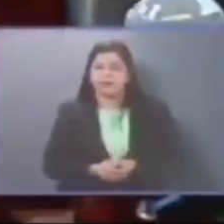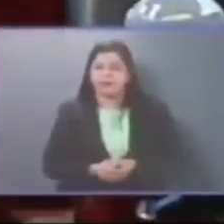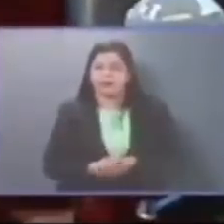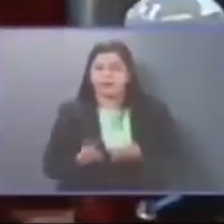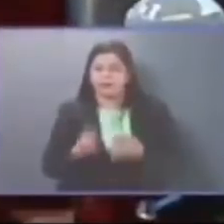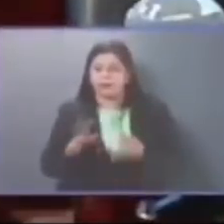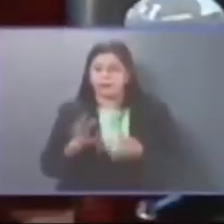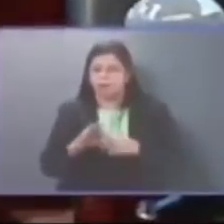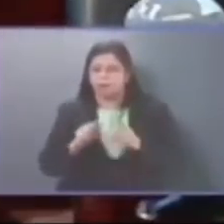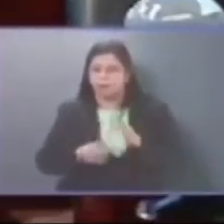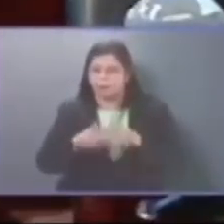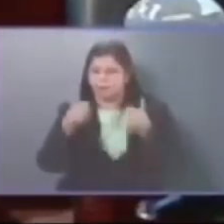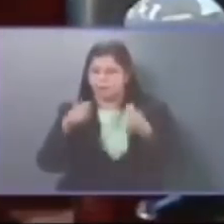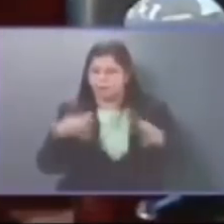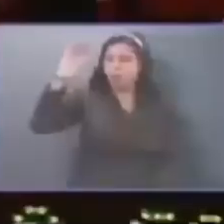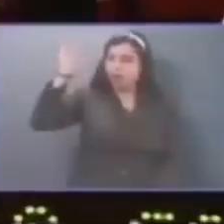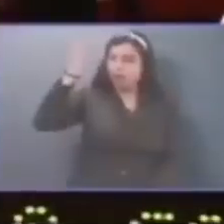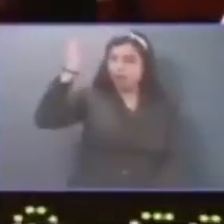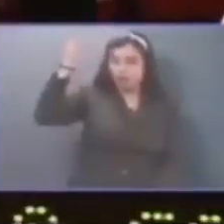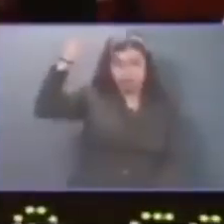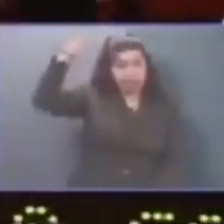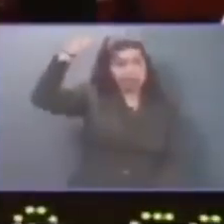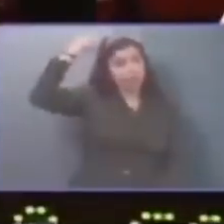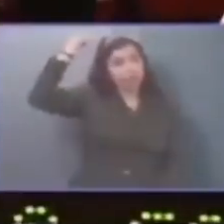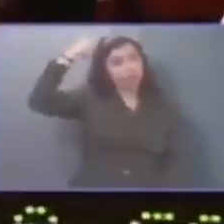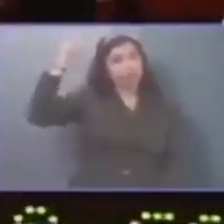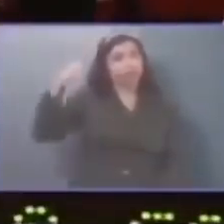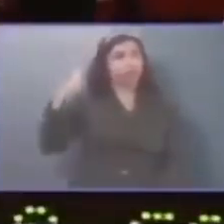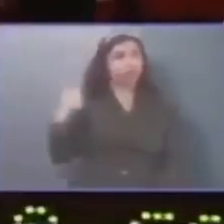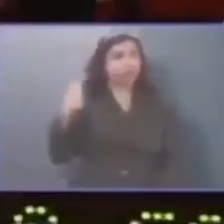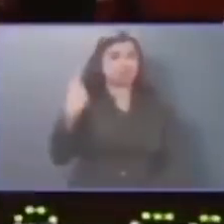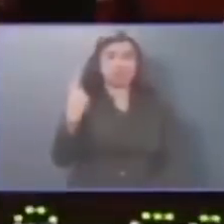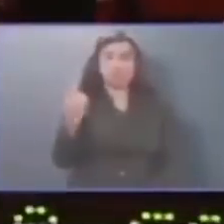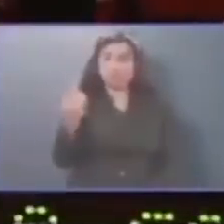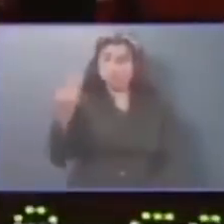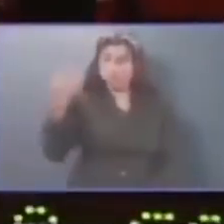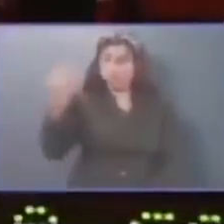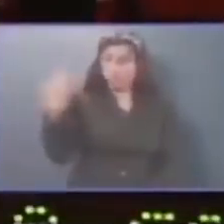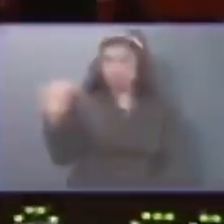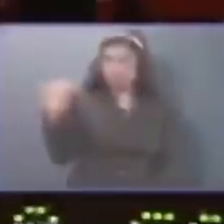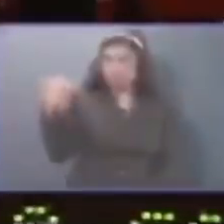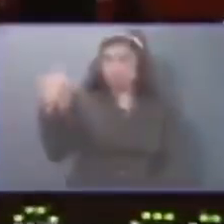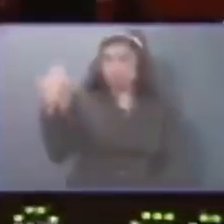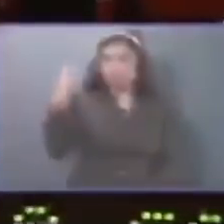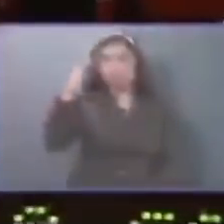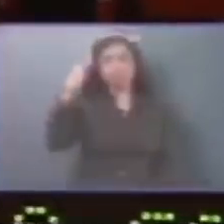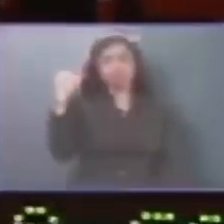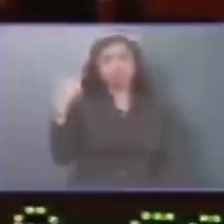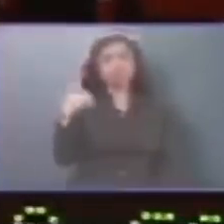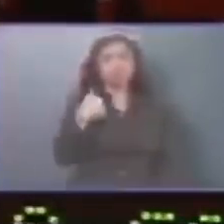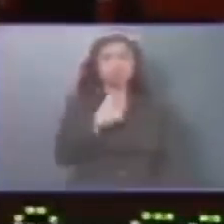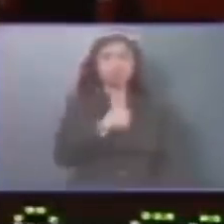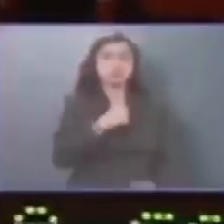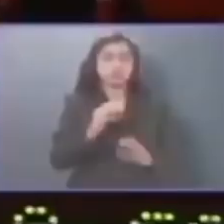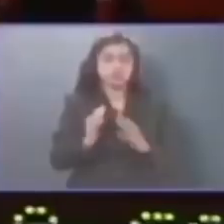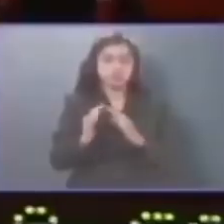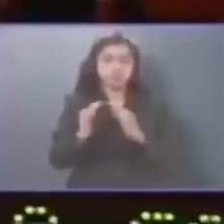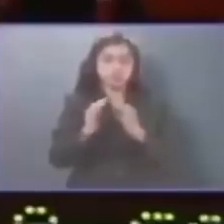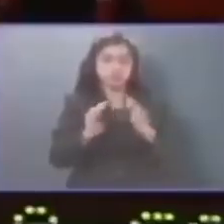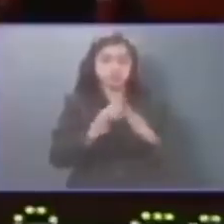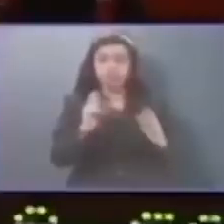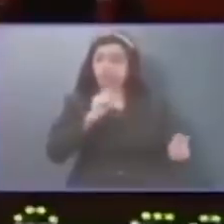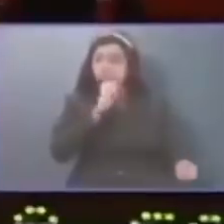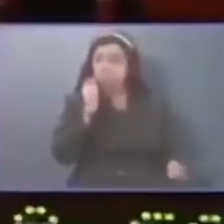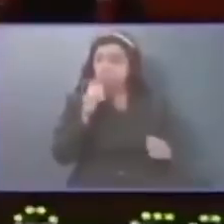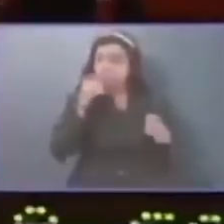familias que han pagado ya sus lotes. Nosotros vemos que a más de un año en el que la ministra de Vivienda solicitó el apoyo de